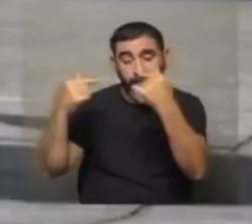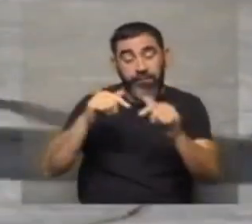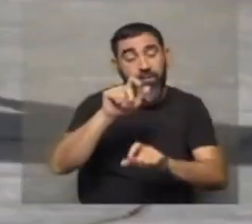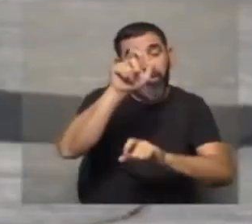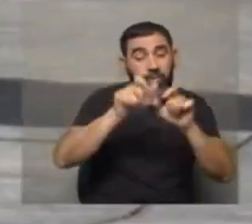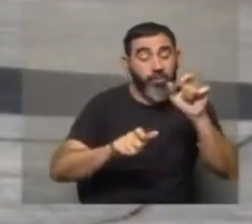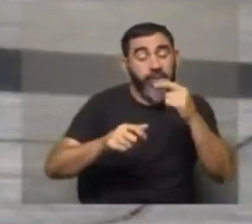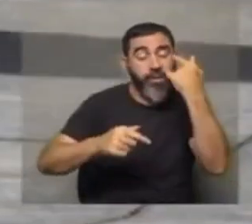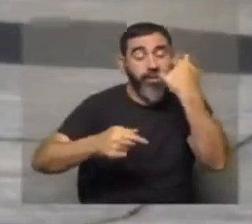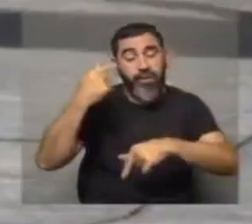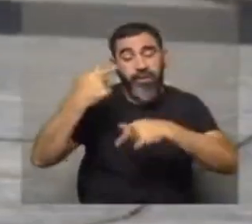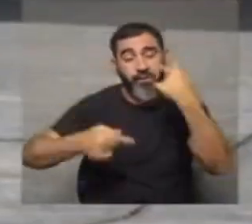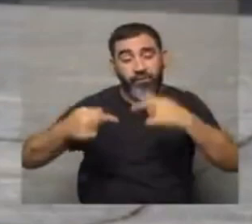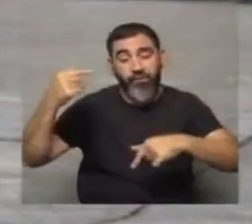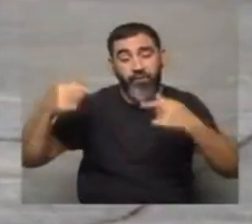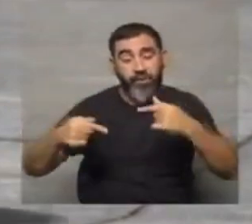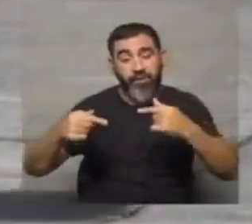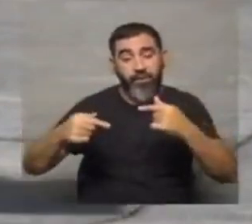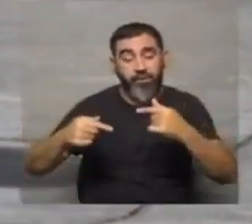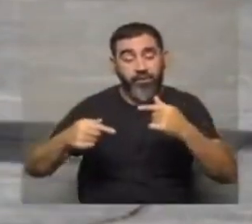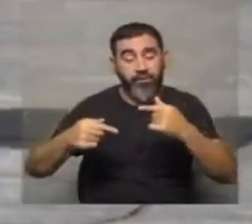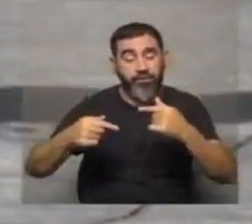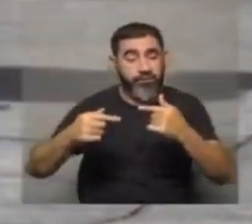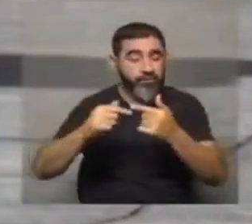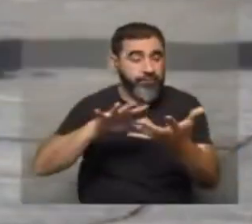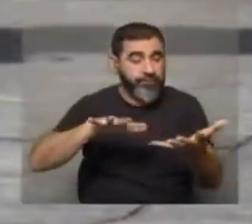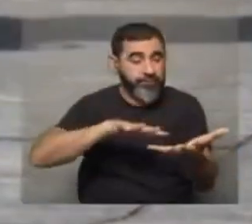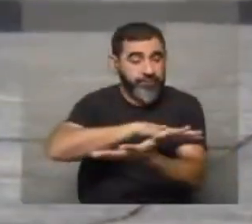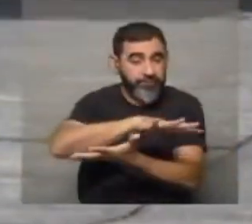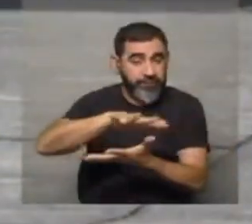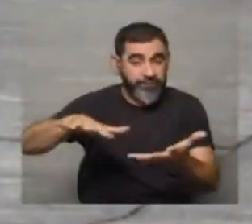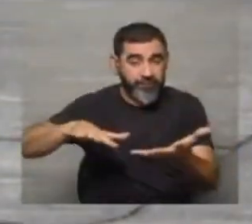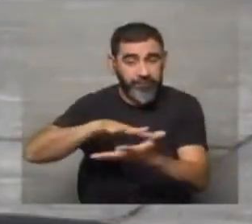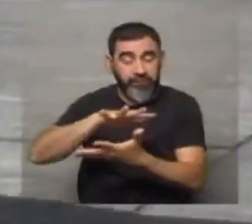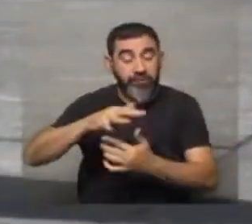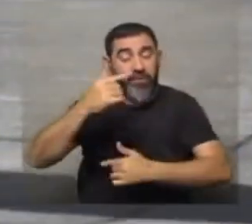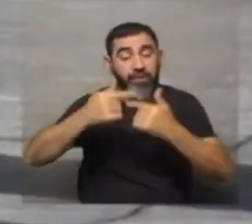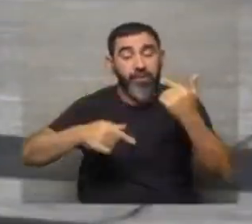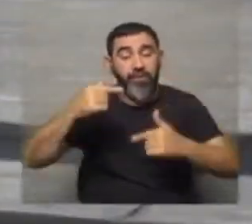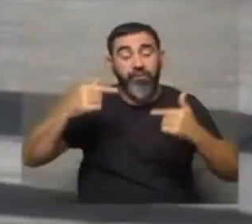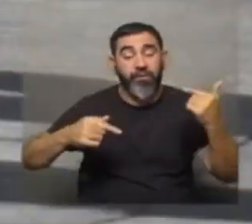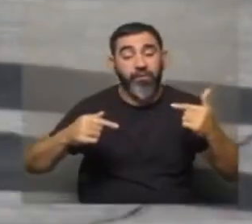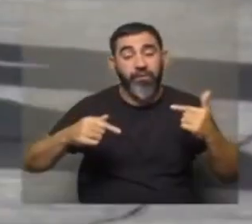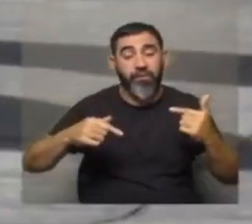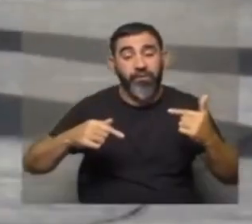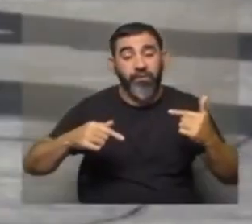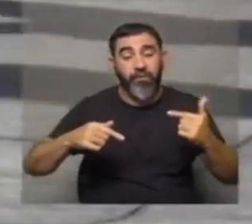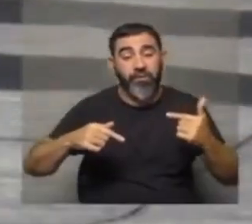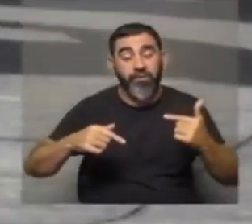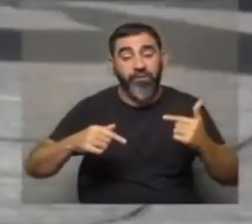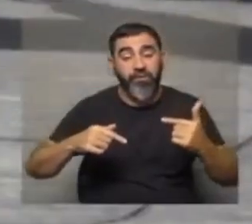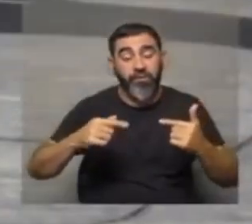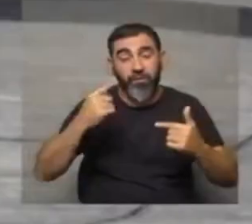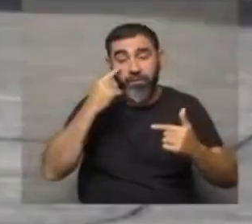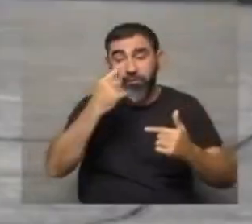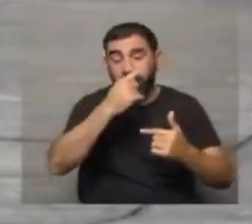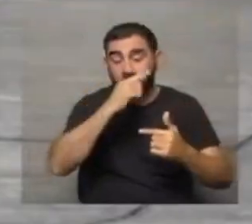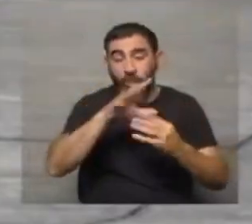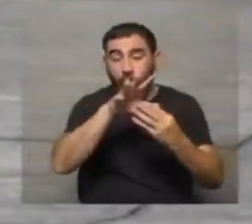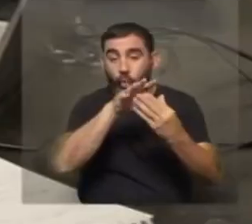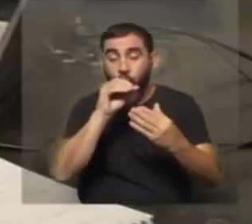tenemos distintas cantidades relativas de los distintos tipos de fotorreceptores de tipo